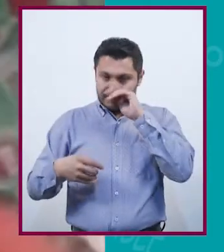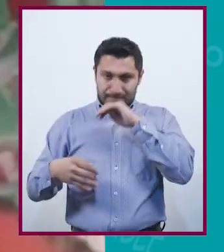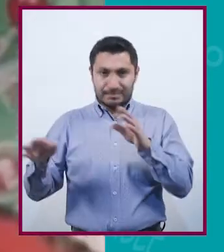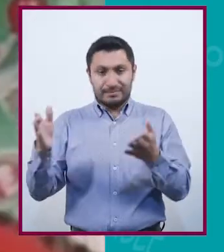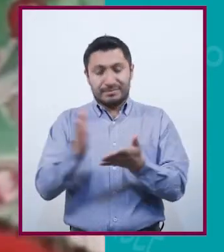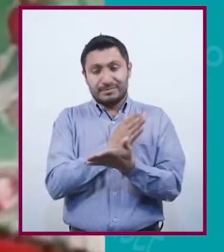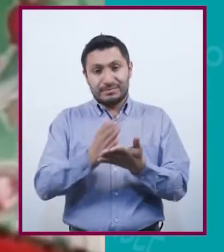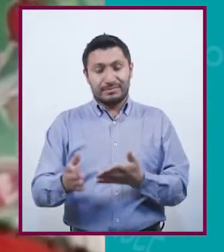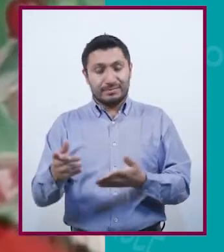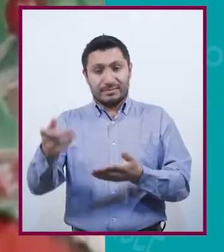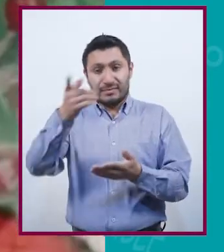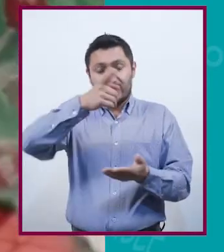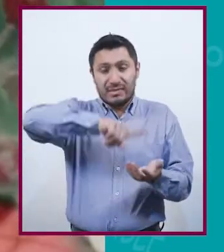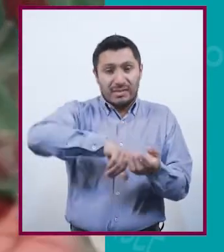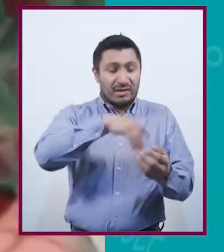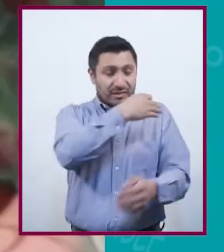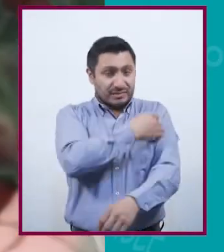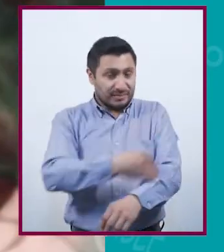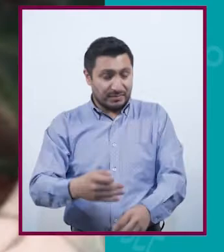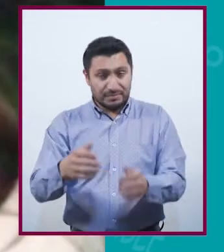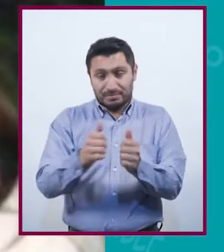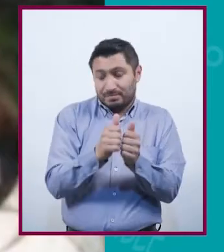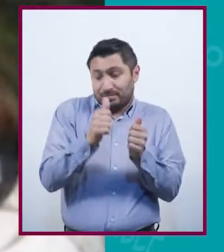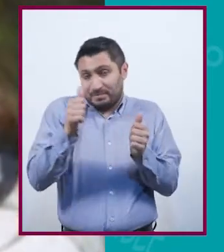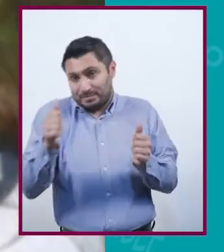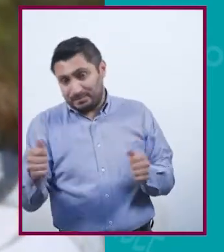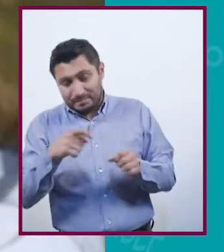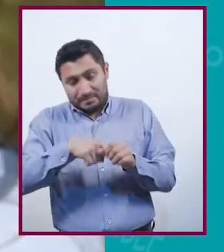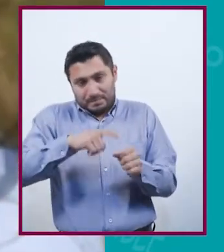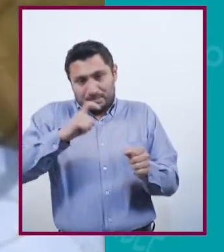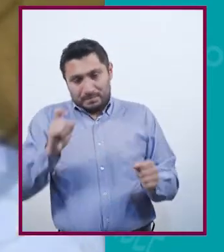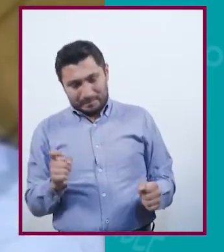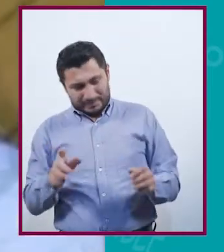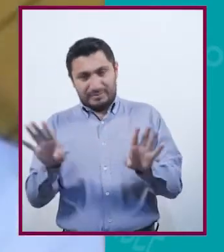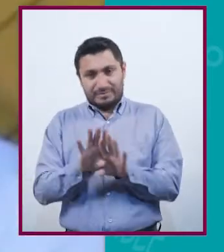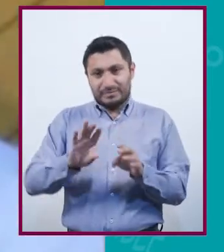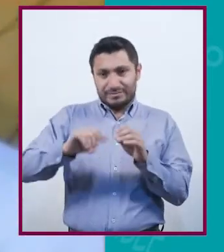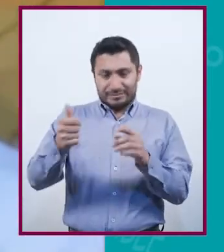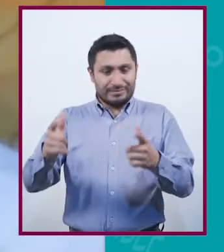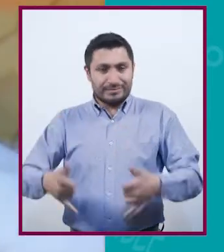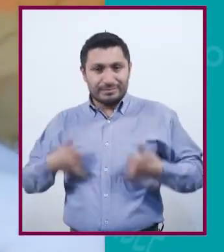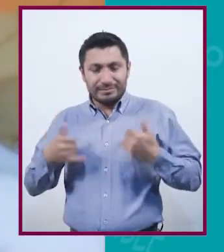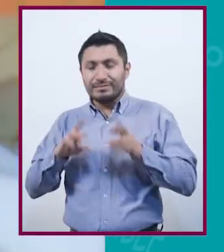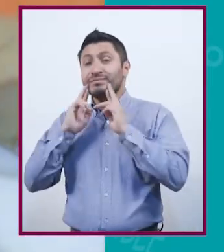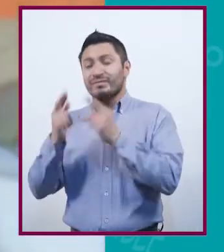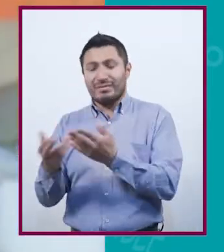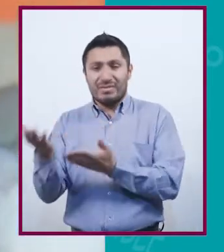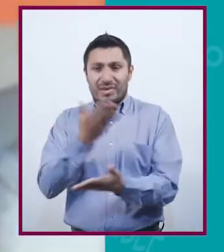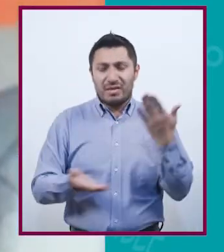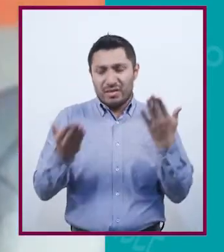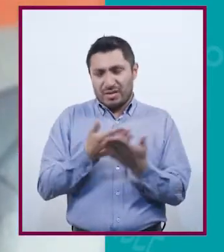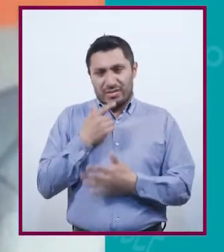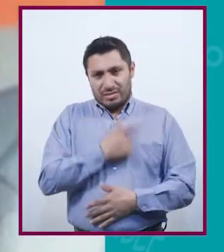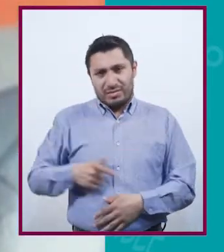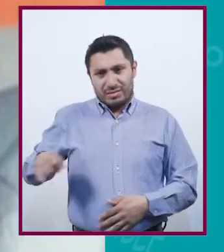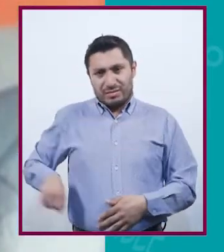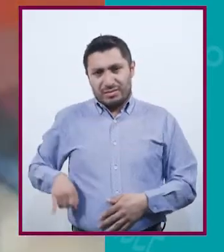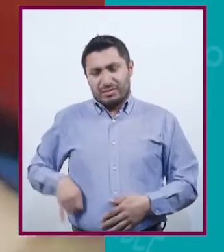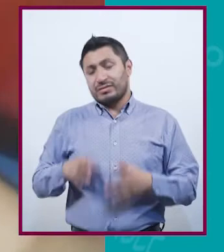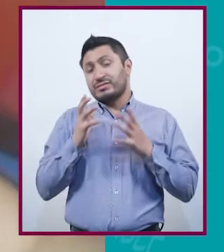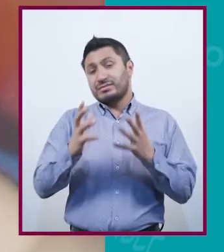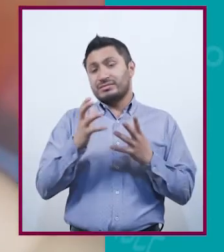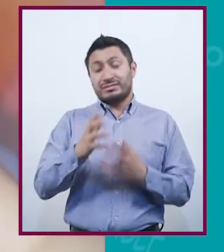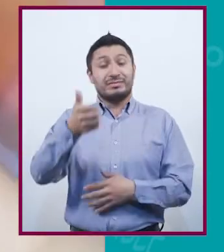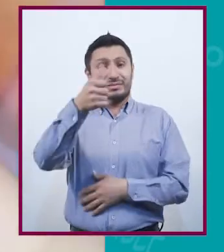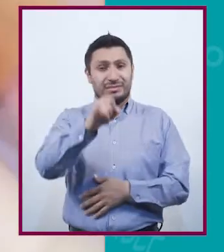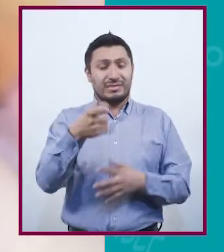y espacio. De hecho, la juventud es la etapa que marca cierta distancia con relación al núcleo familiar y la estrecha entre